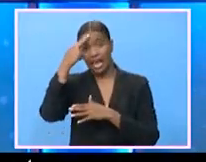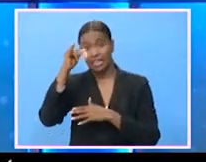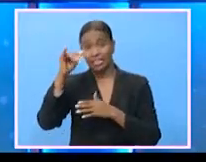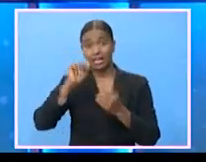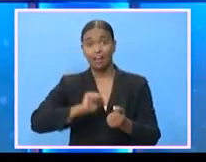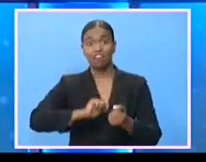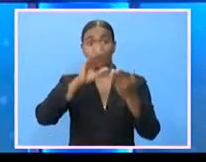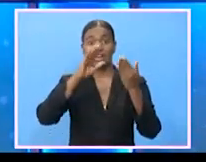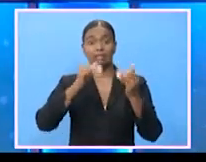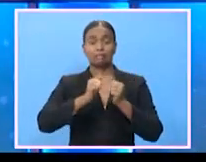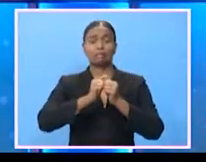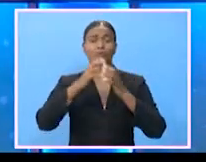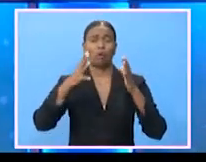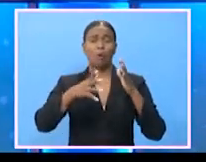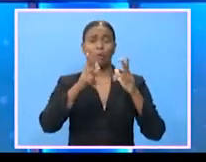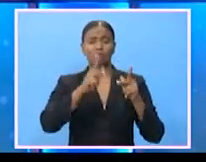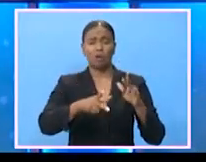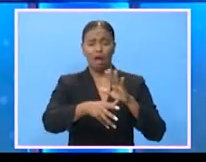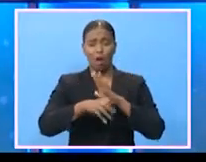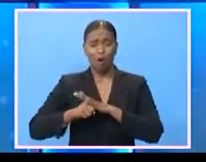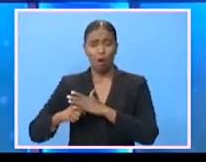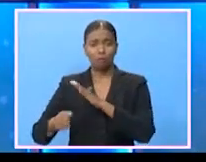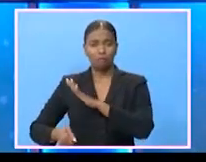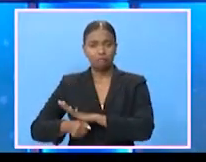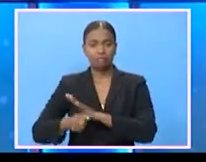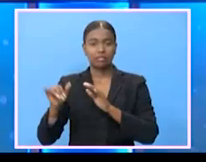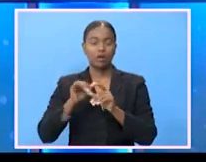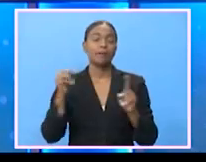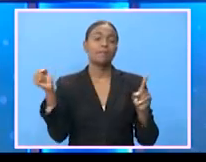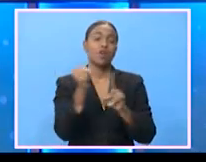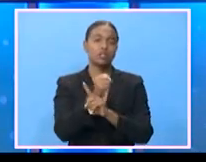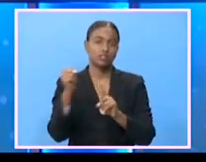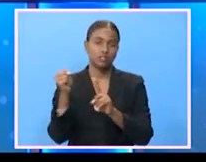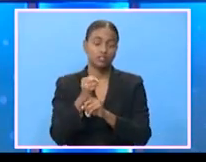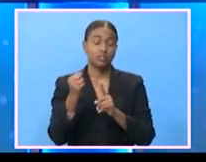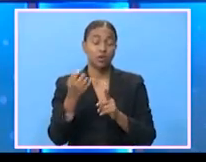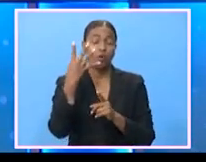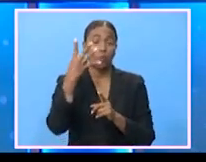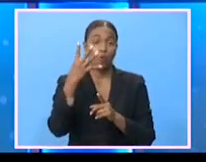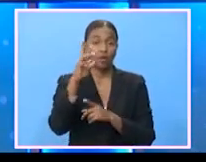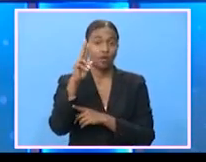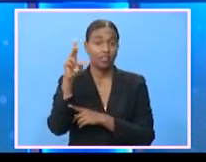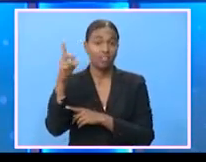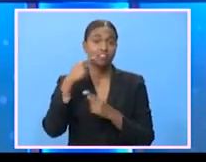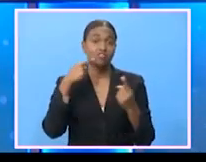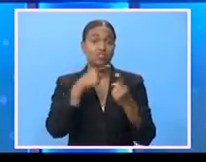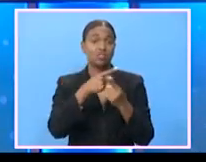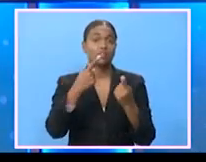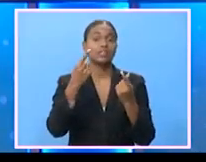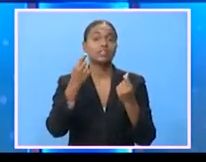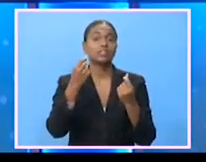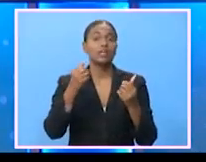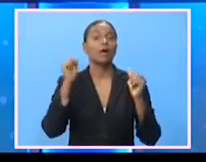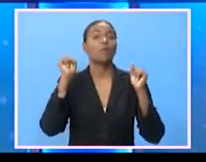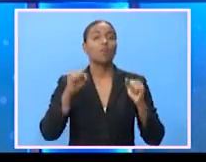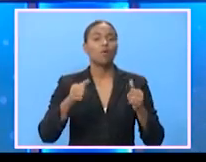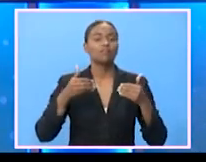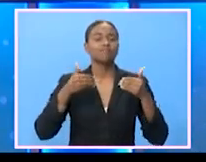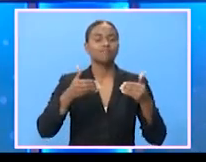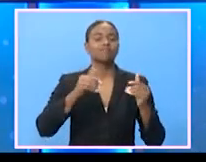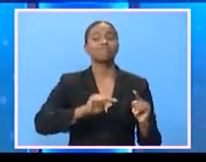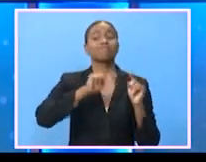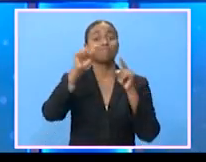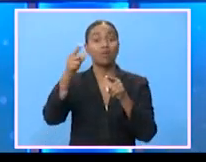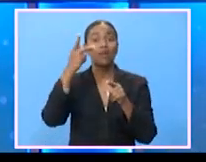enfrenta una ola de secuestros y espiral de violencia. Y es que 4RD Noticias se atreve y te acerca en vivo a la